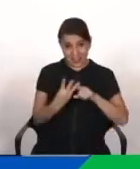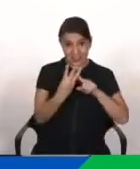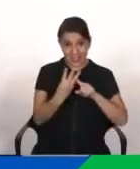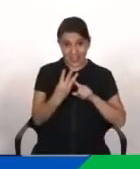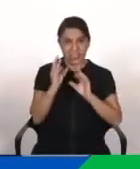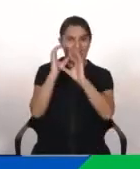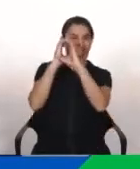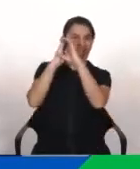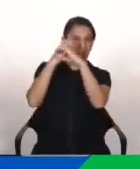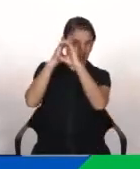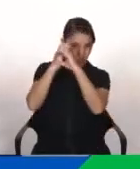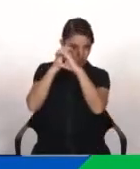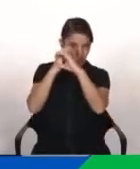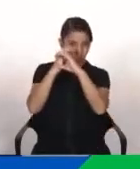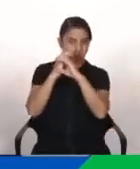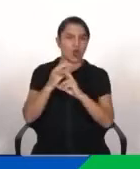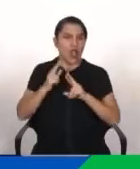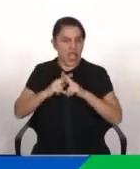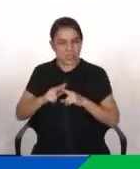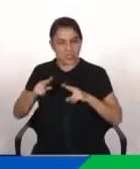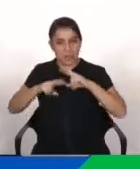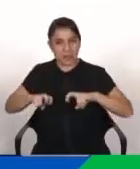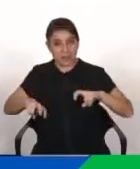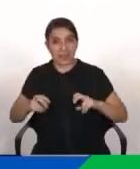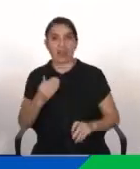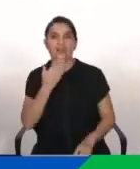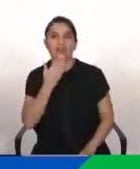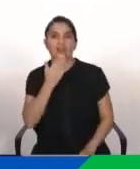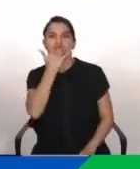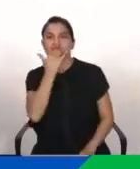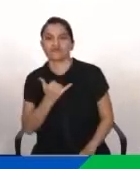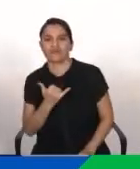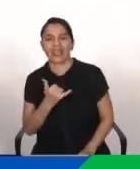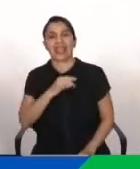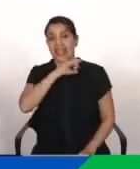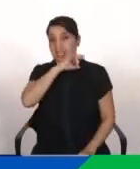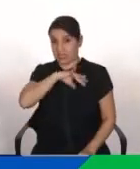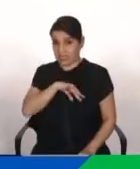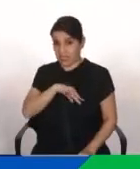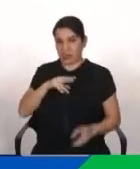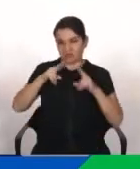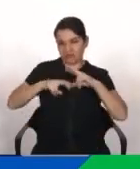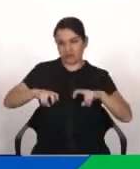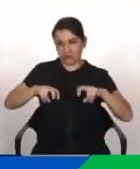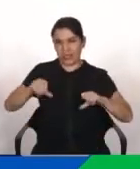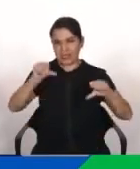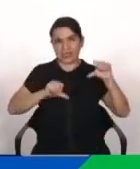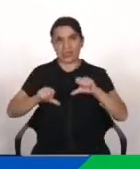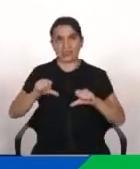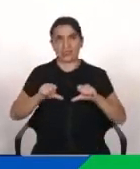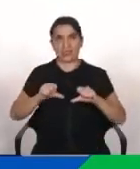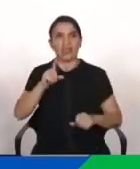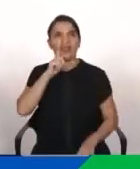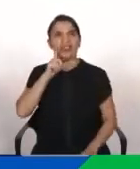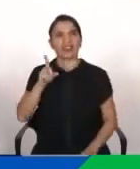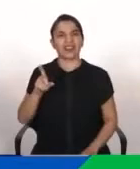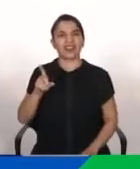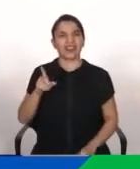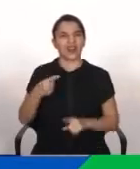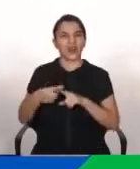chicas haciendo astronomía, sino que son el canal más grande de astronomía en Chile en este momento. Ah, no, ese es Ricardo, creo.